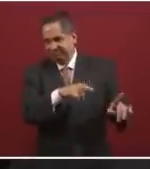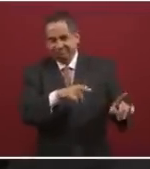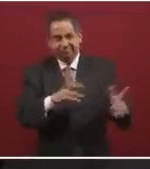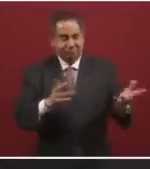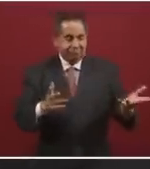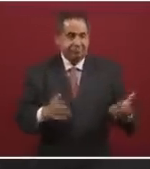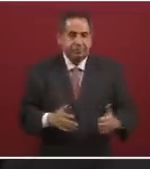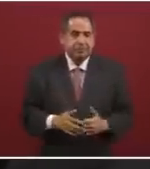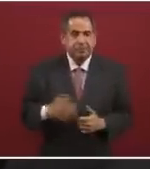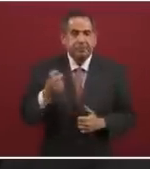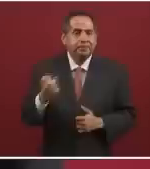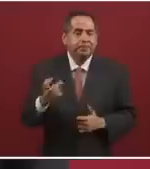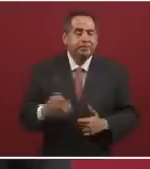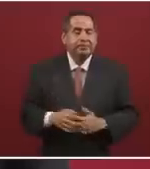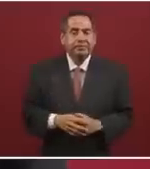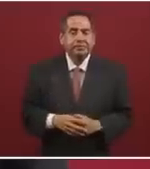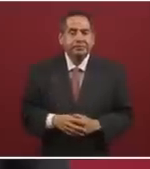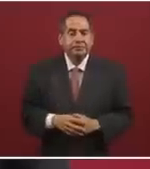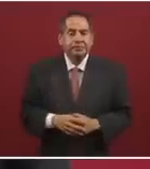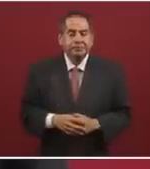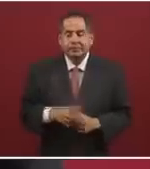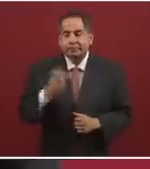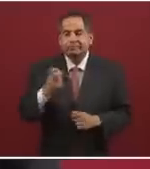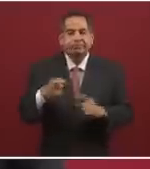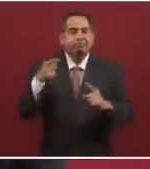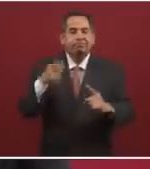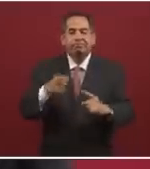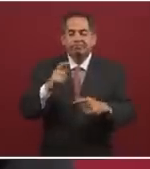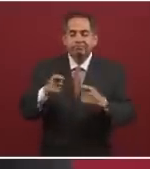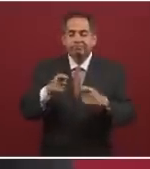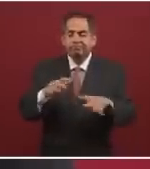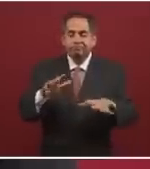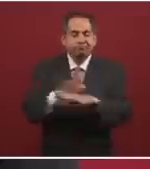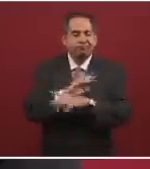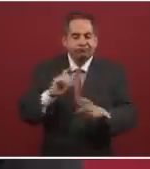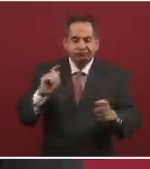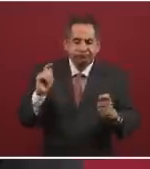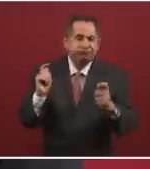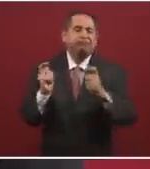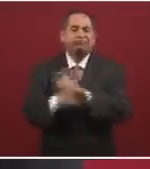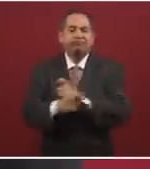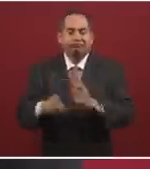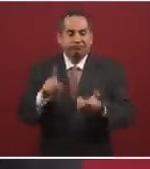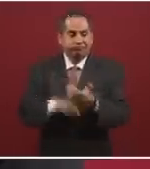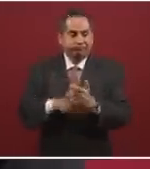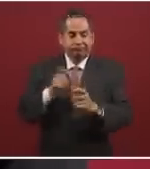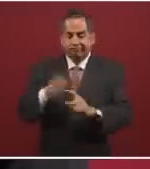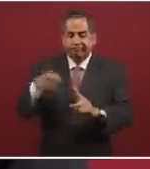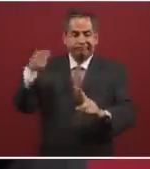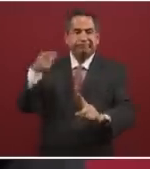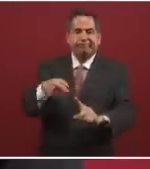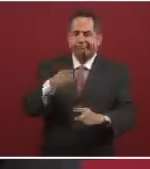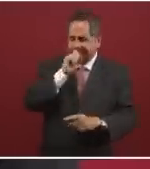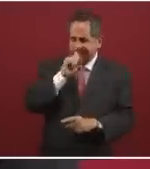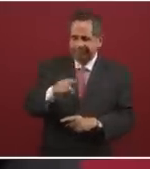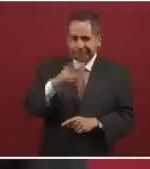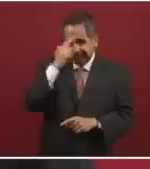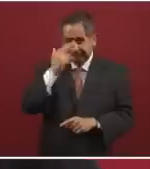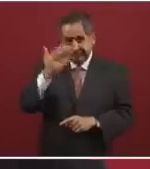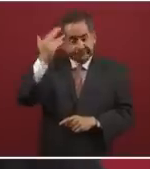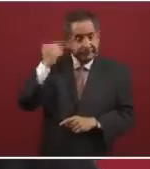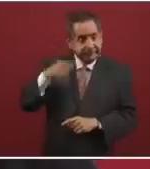Y esto es parte del cambio, es un poco lo que sucedió